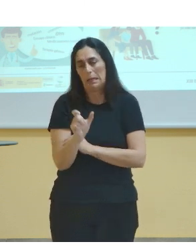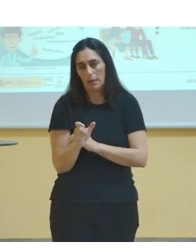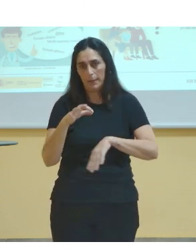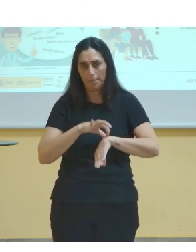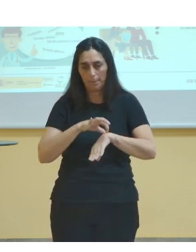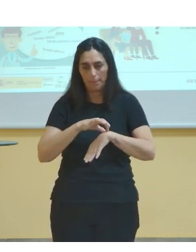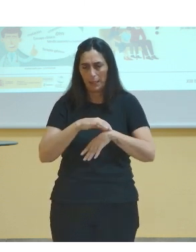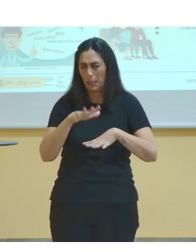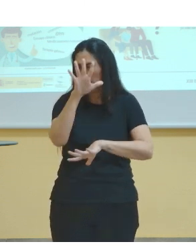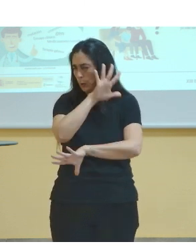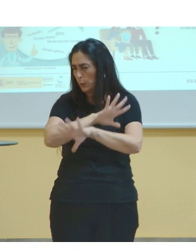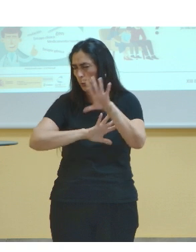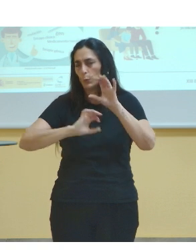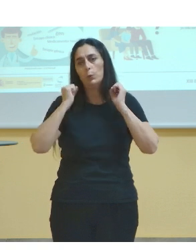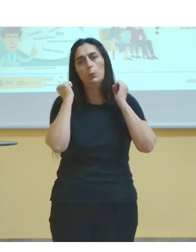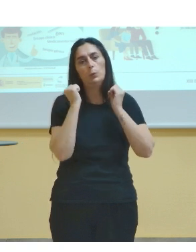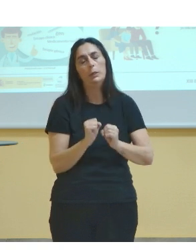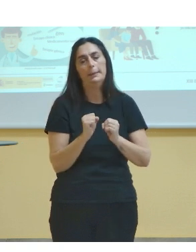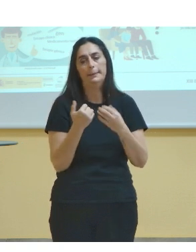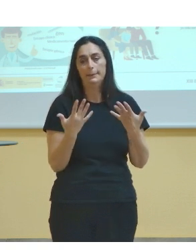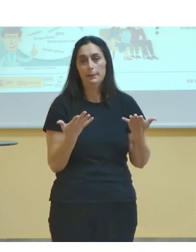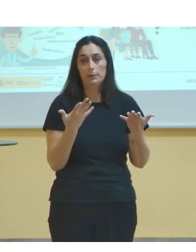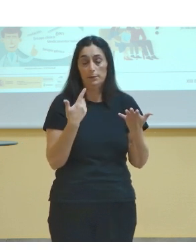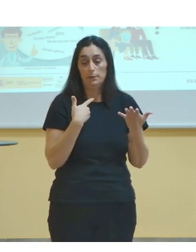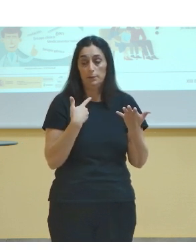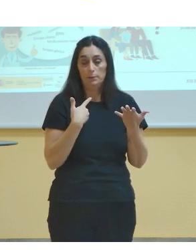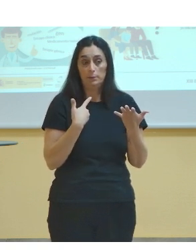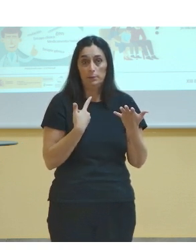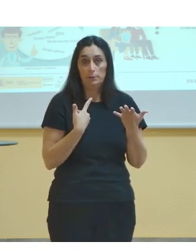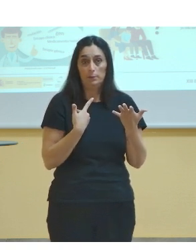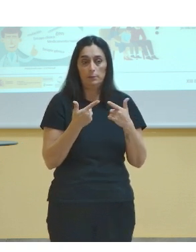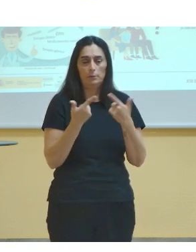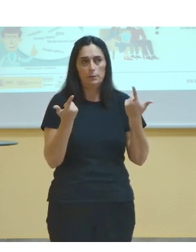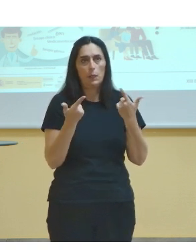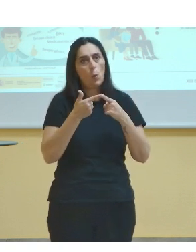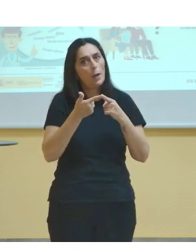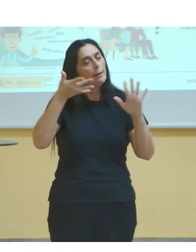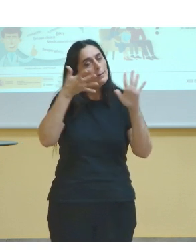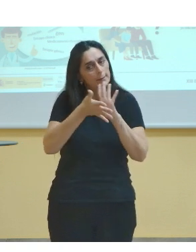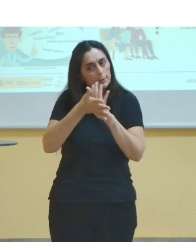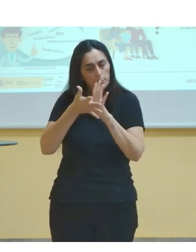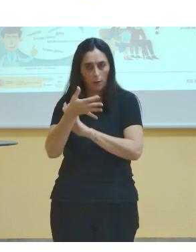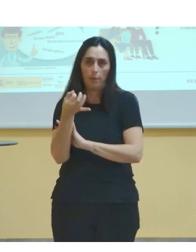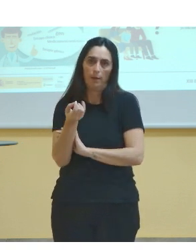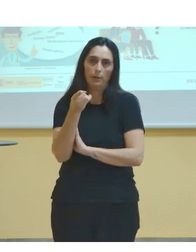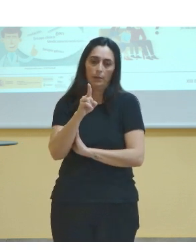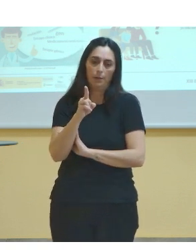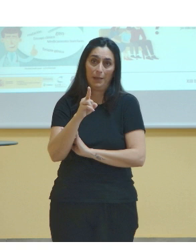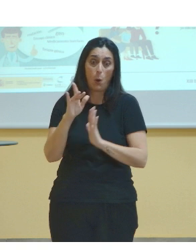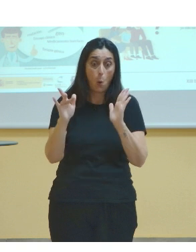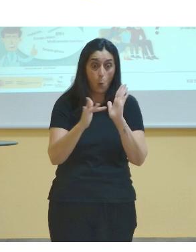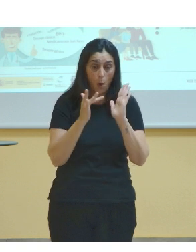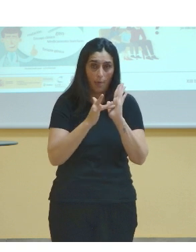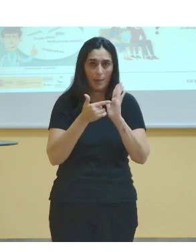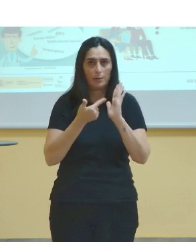bioclínica complejísima que también tenemos que desmarañar en nuestros cuadernos.